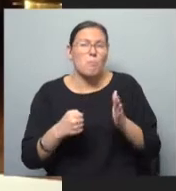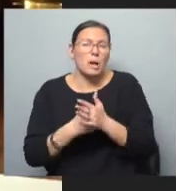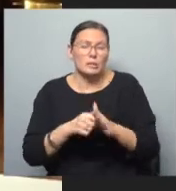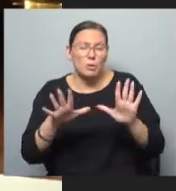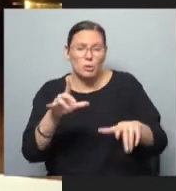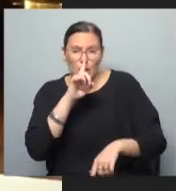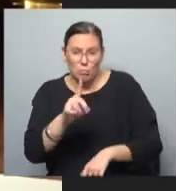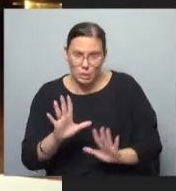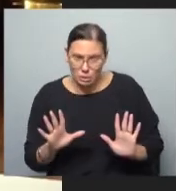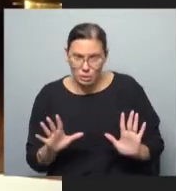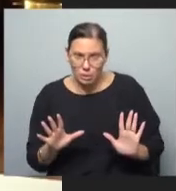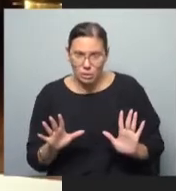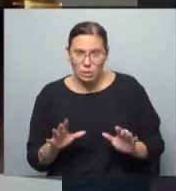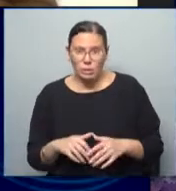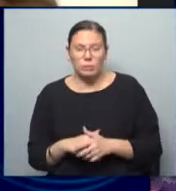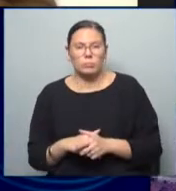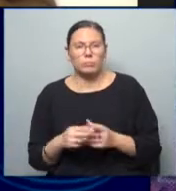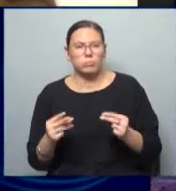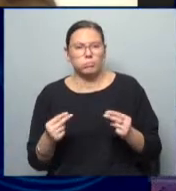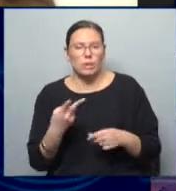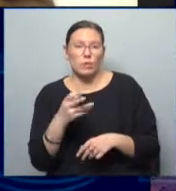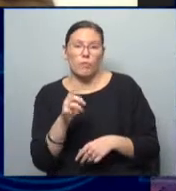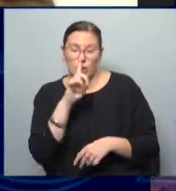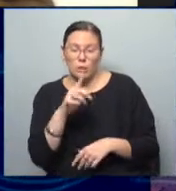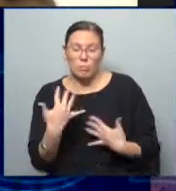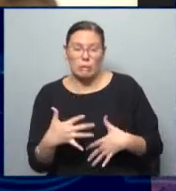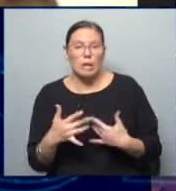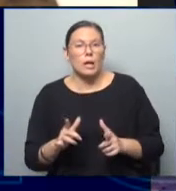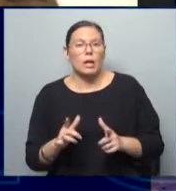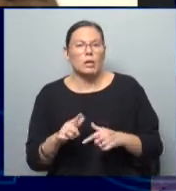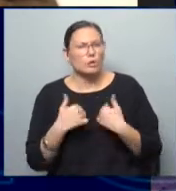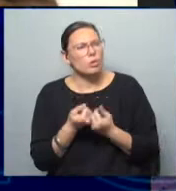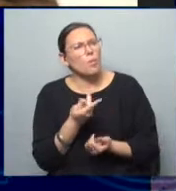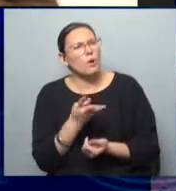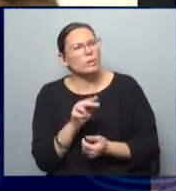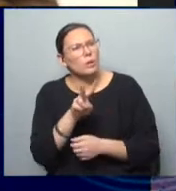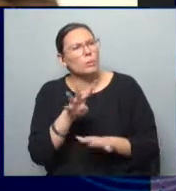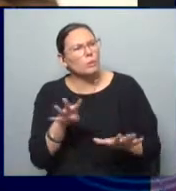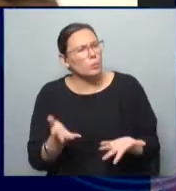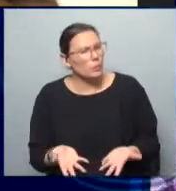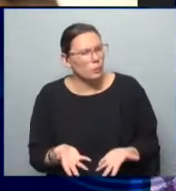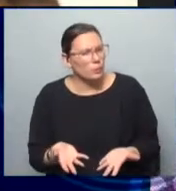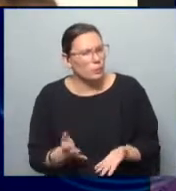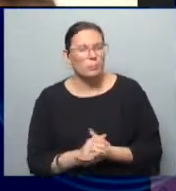caracteres. Claro, es un montonazo. Y son 20.000. Wow. Bueno, Edu, esperemos tenerte... ¿Nosotros cuánto tenemos? 29.